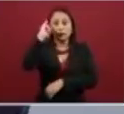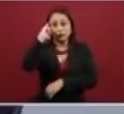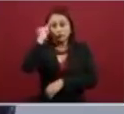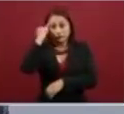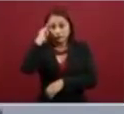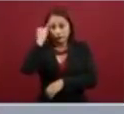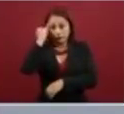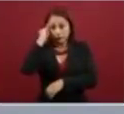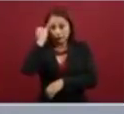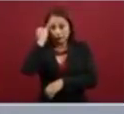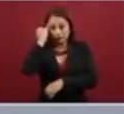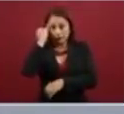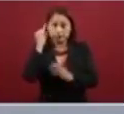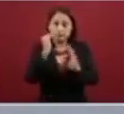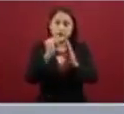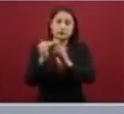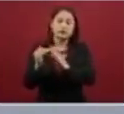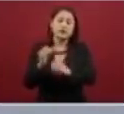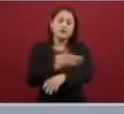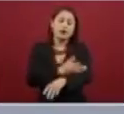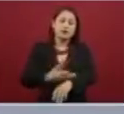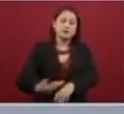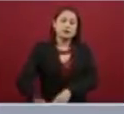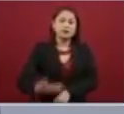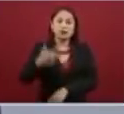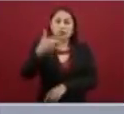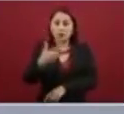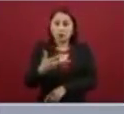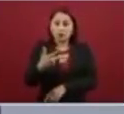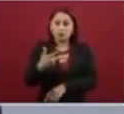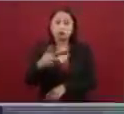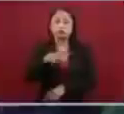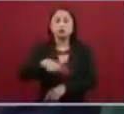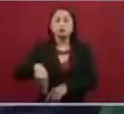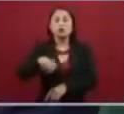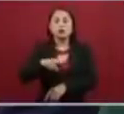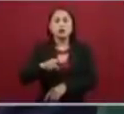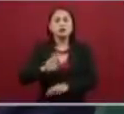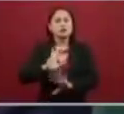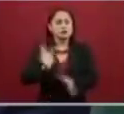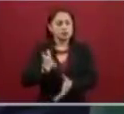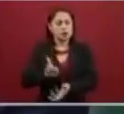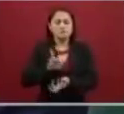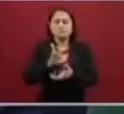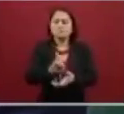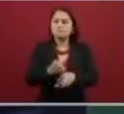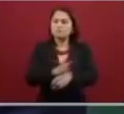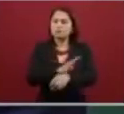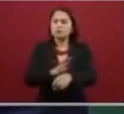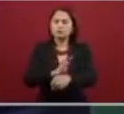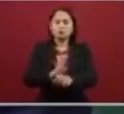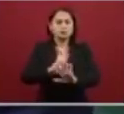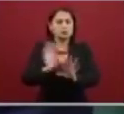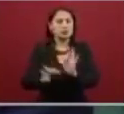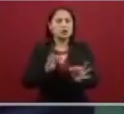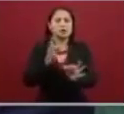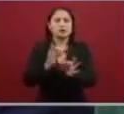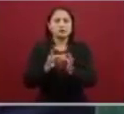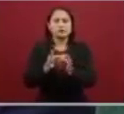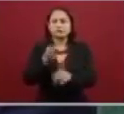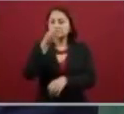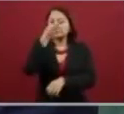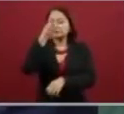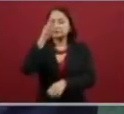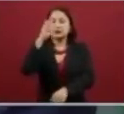8 de cada 10 hogares ya están recibiendo los beneficios. Y a finales de año